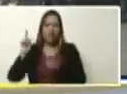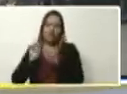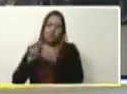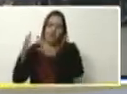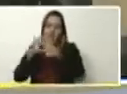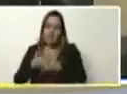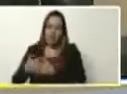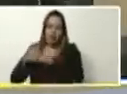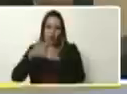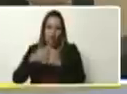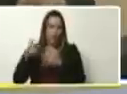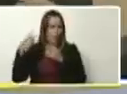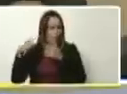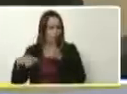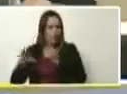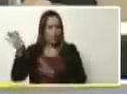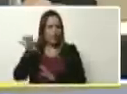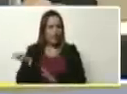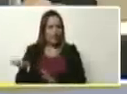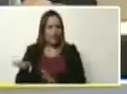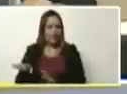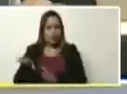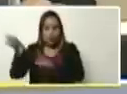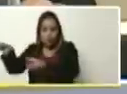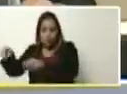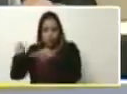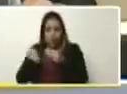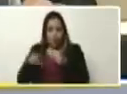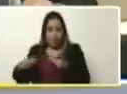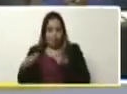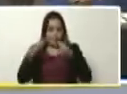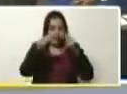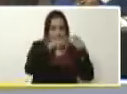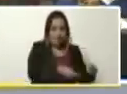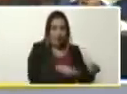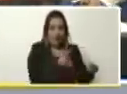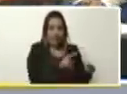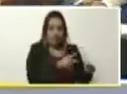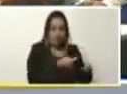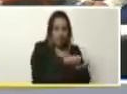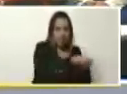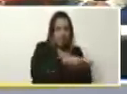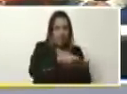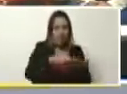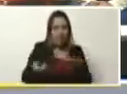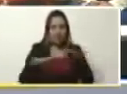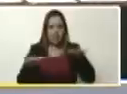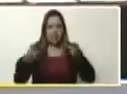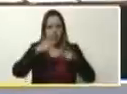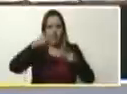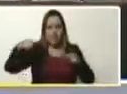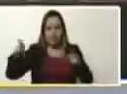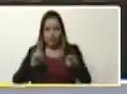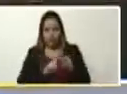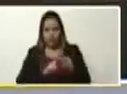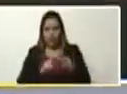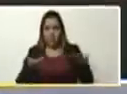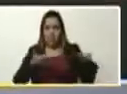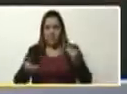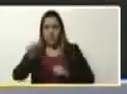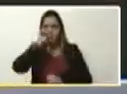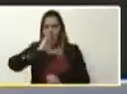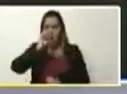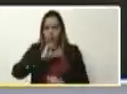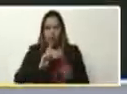Unidos y en el exterior, e invertirlo, traerlo a Venezuela para invertirlo en el servicio eléctrico, en el servicio de